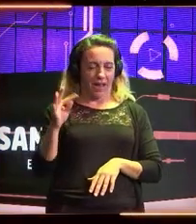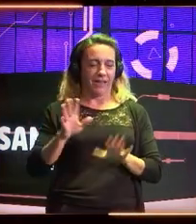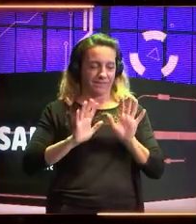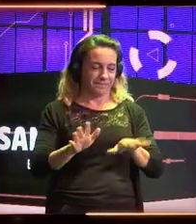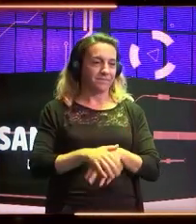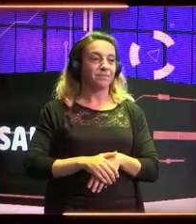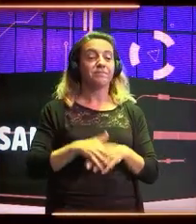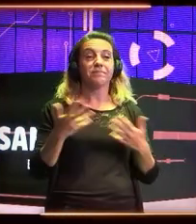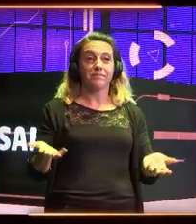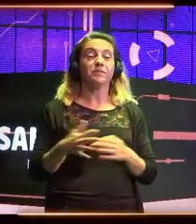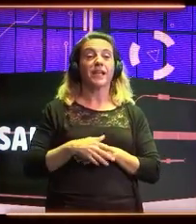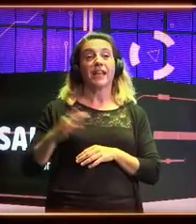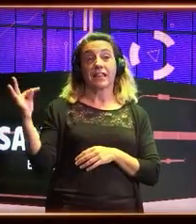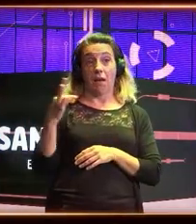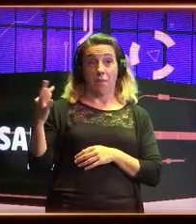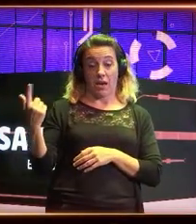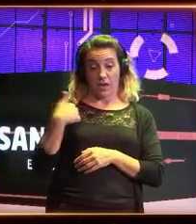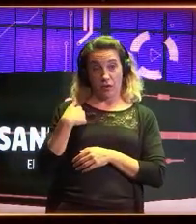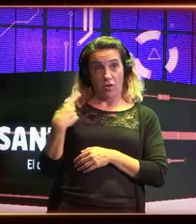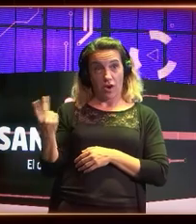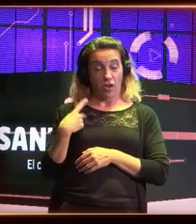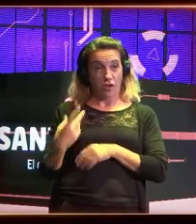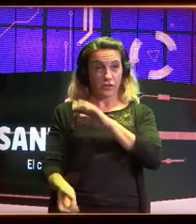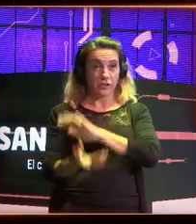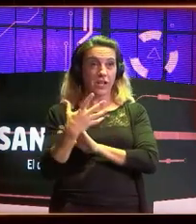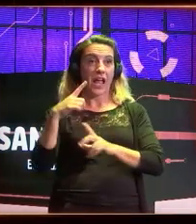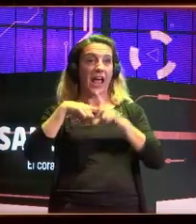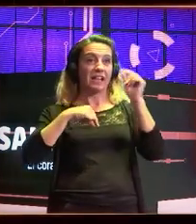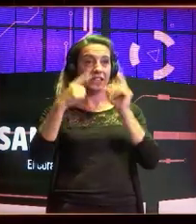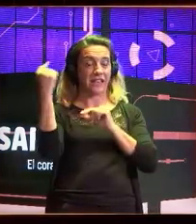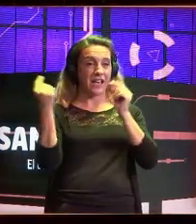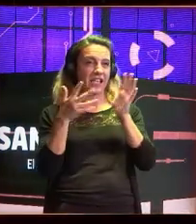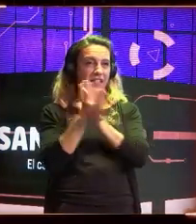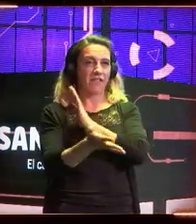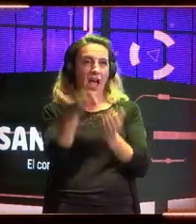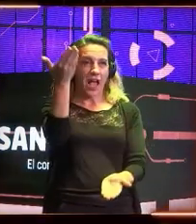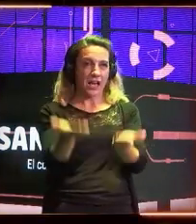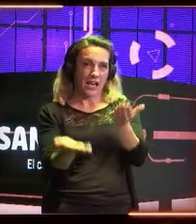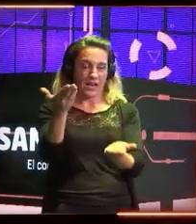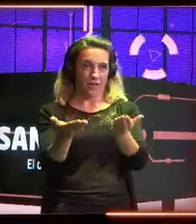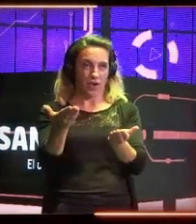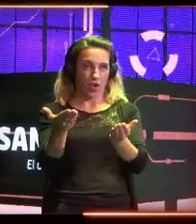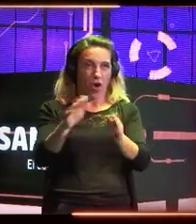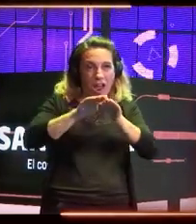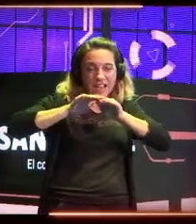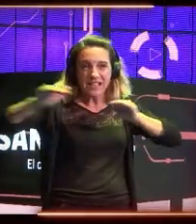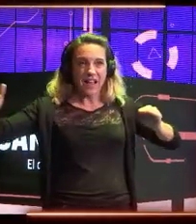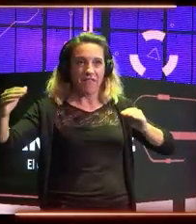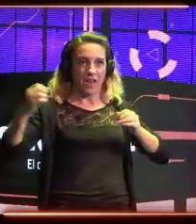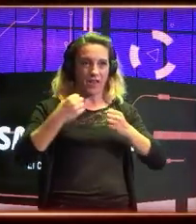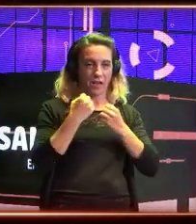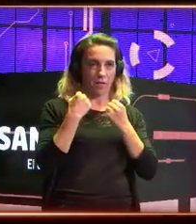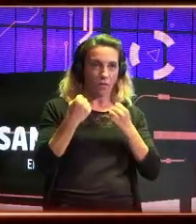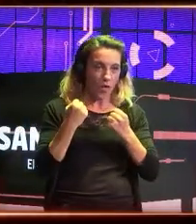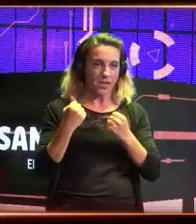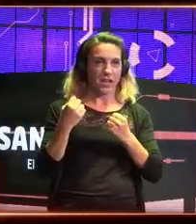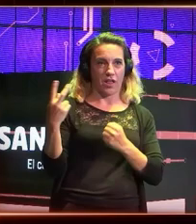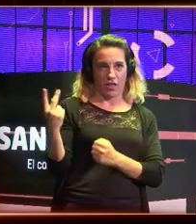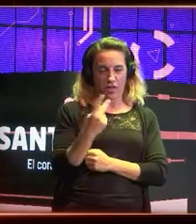entonces Tamara y yo hemos creado una estrella una estrella es un equilibrio estable entre dos fuerzas Tamara